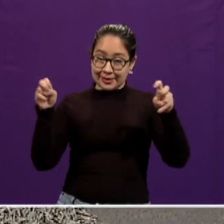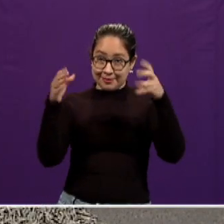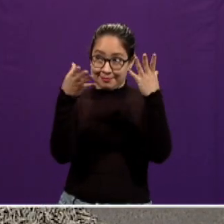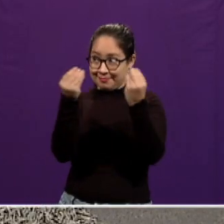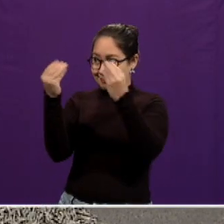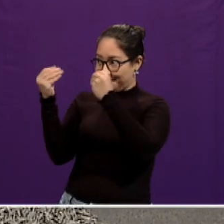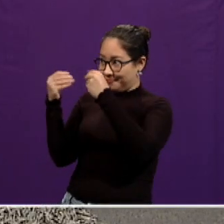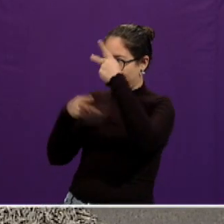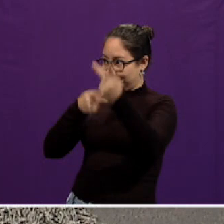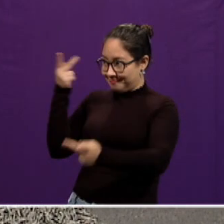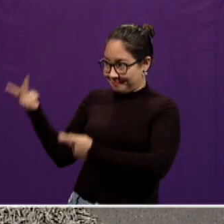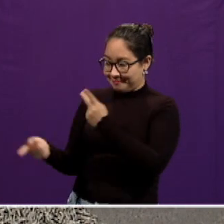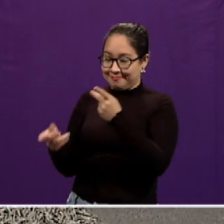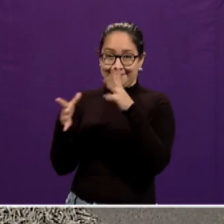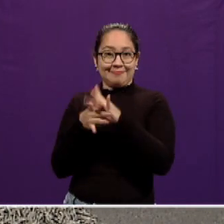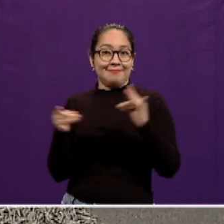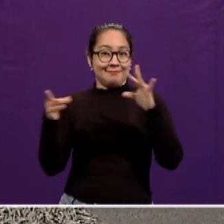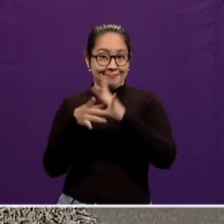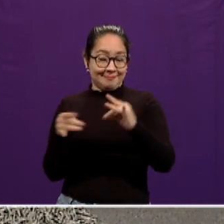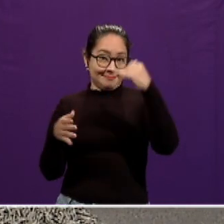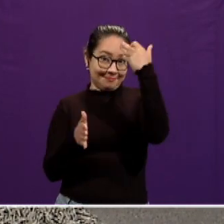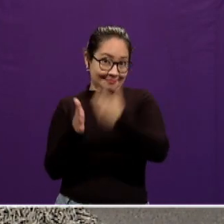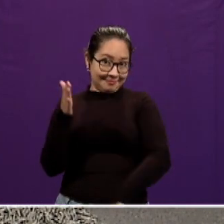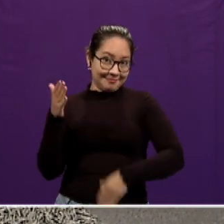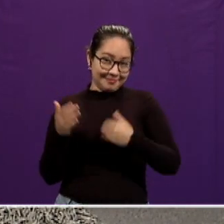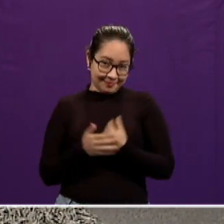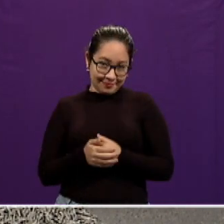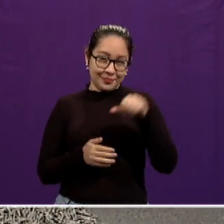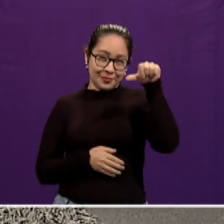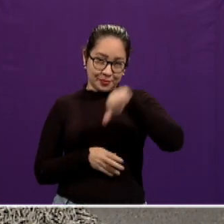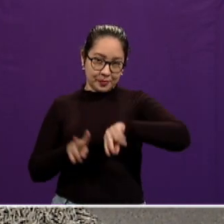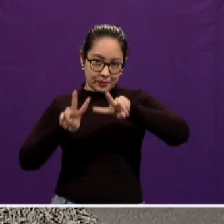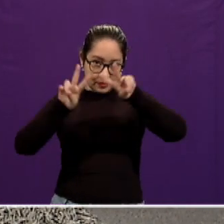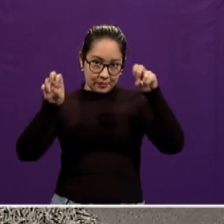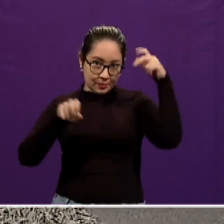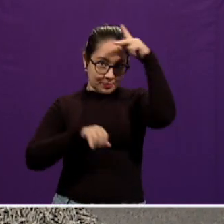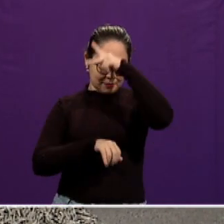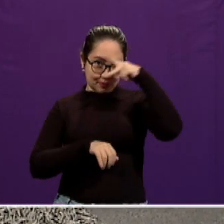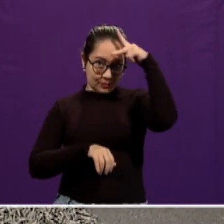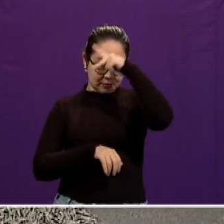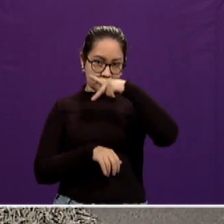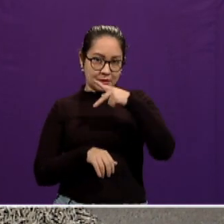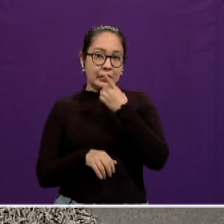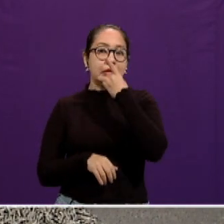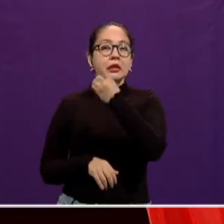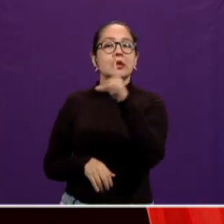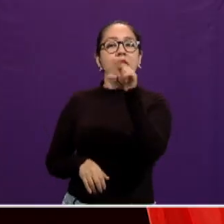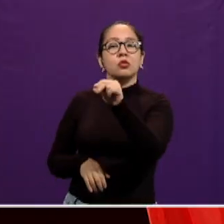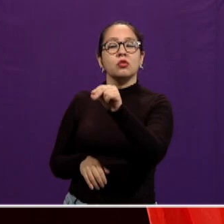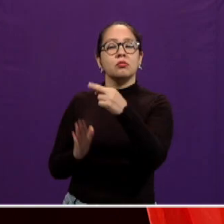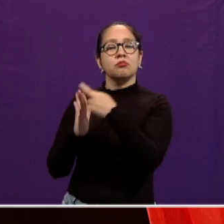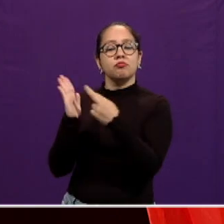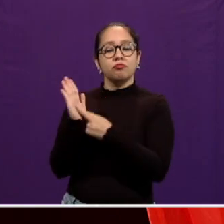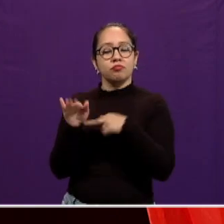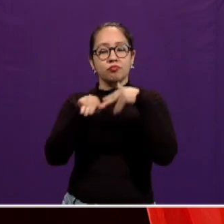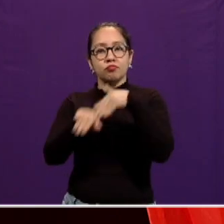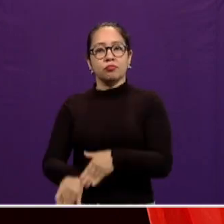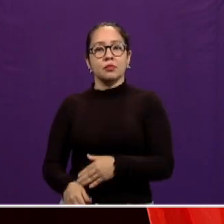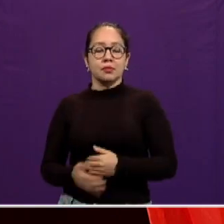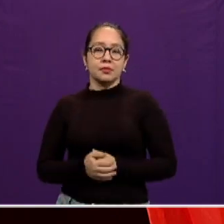hoy aquí en Sororidades estamos platicando con la psicóloga Hilda Jiménez del tema de cómo decir no y poner límites.